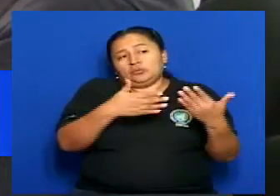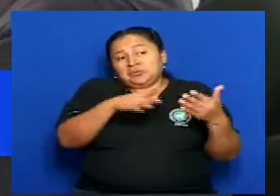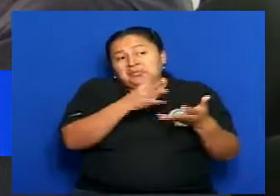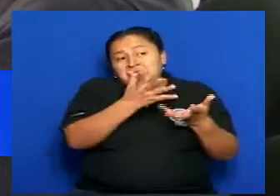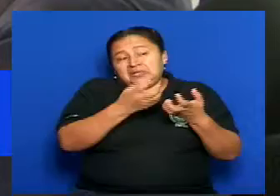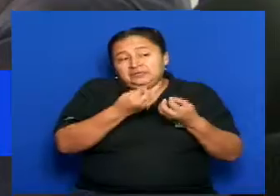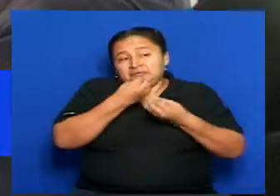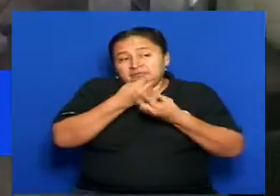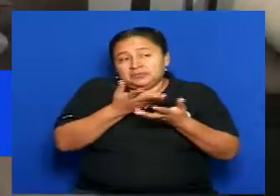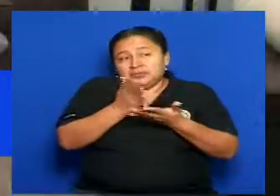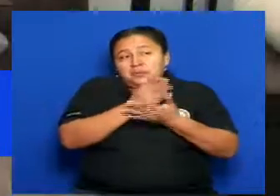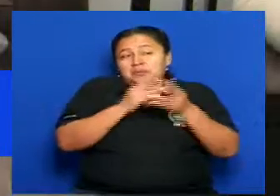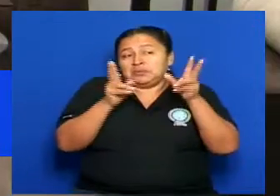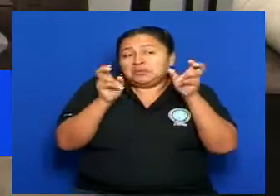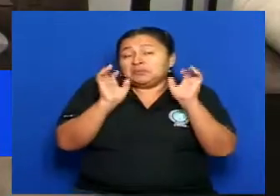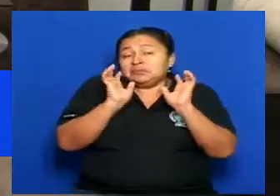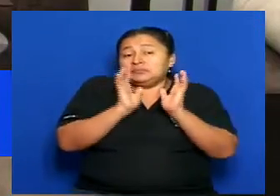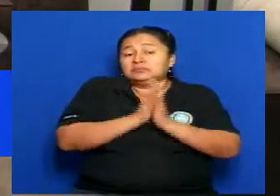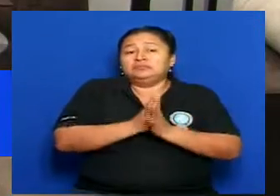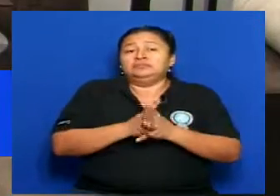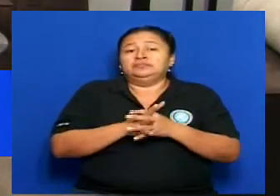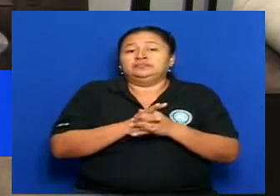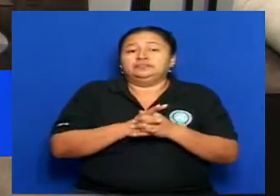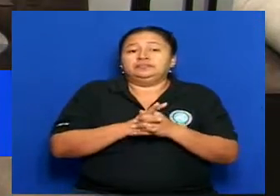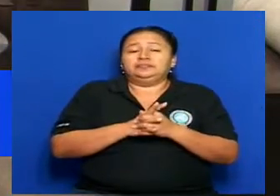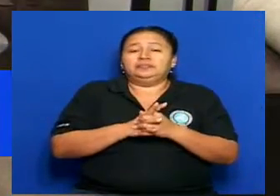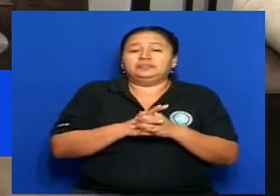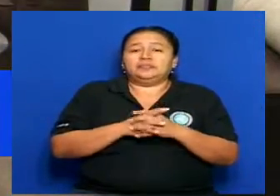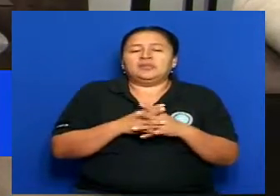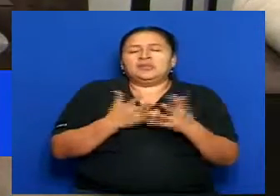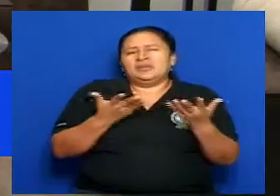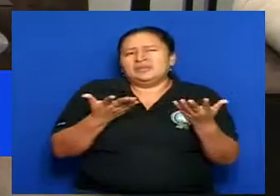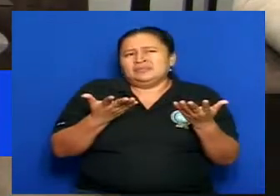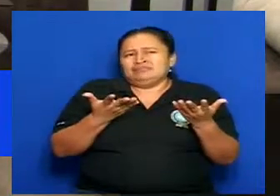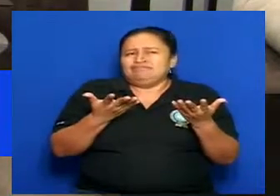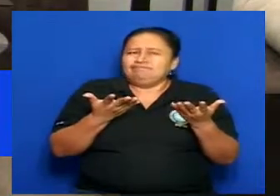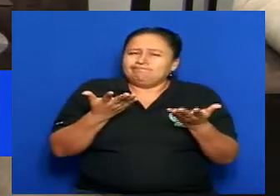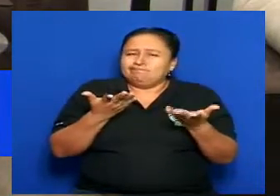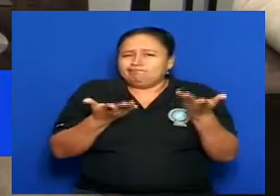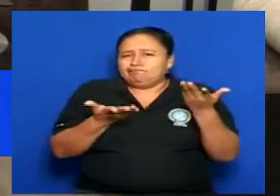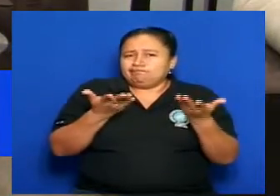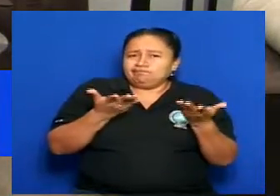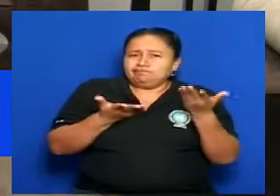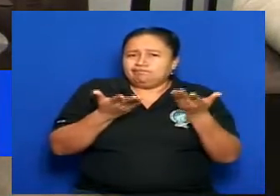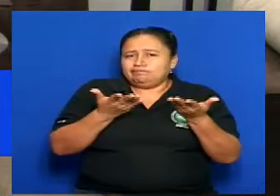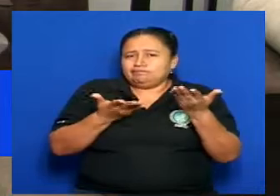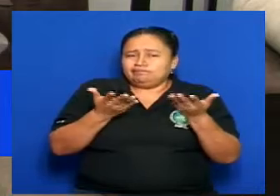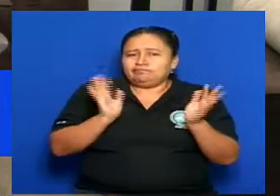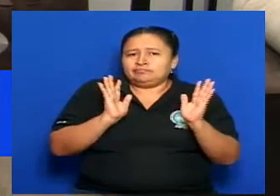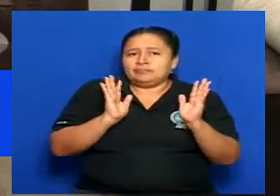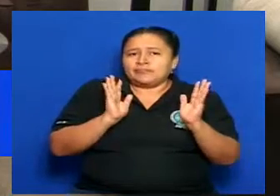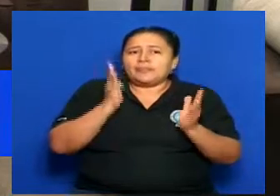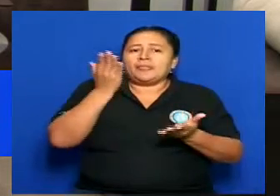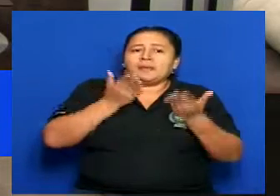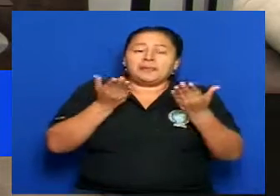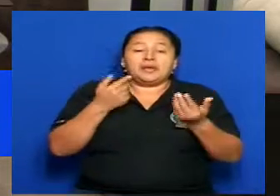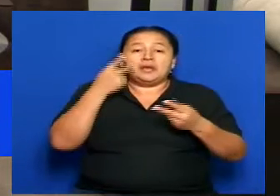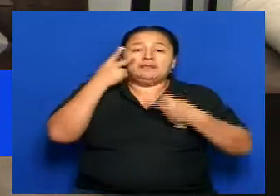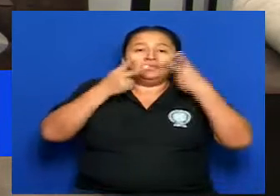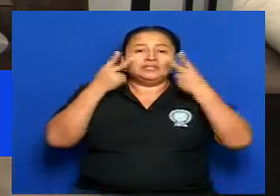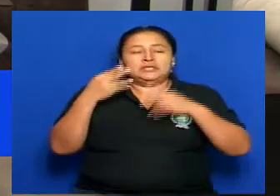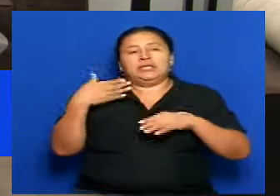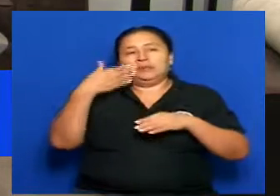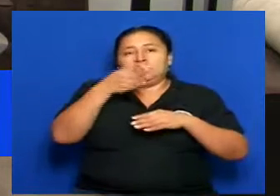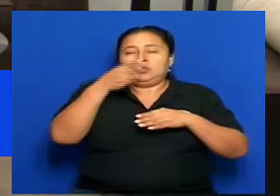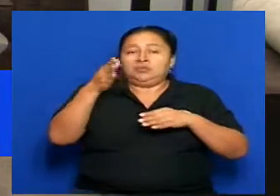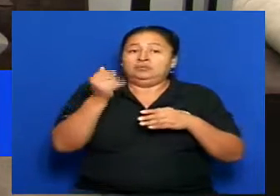de acuerdo al tema y tal vez en los recorridos que hemos hecho el rol